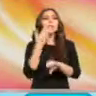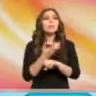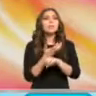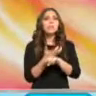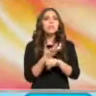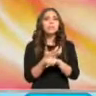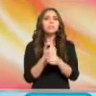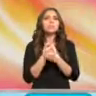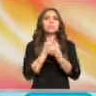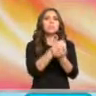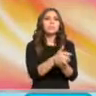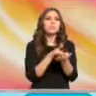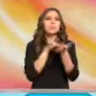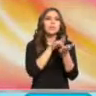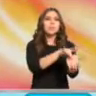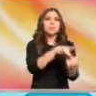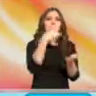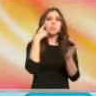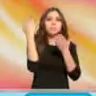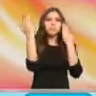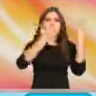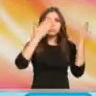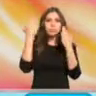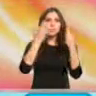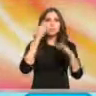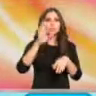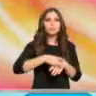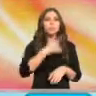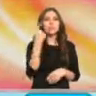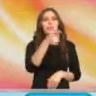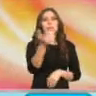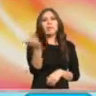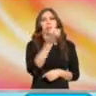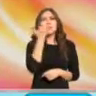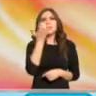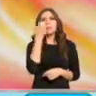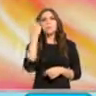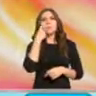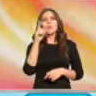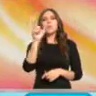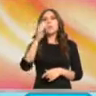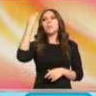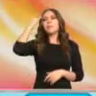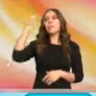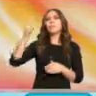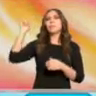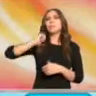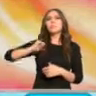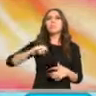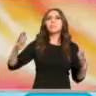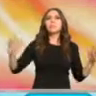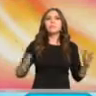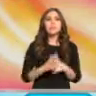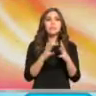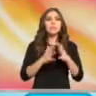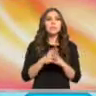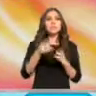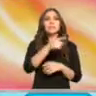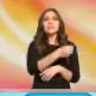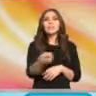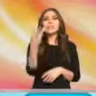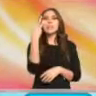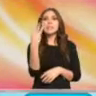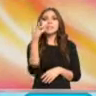carrera espacial pues, por un ego patriótico nacionalista en plena Guerra Fría, que para ellos era muy importante. Y estas